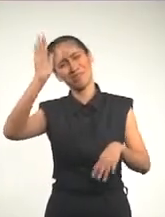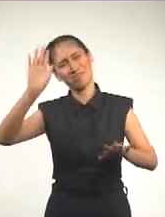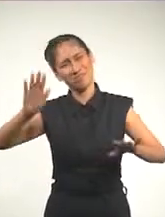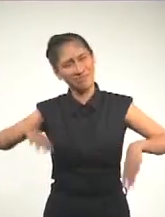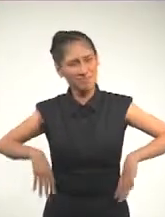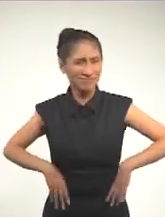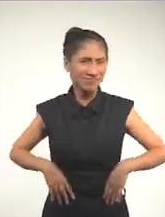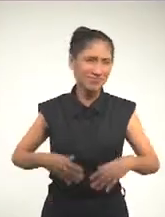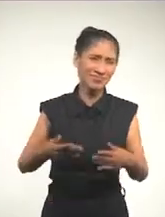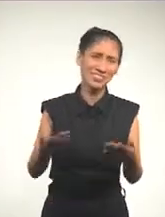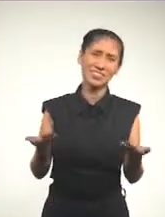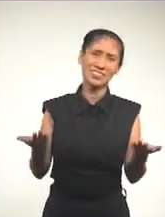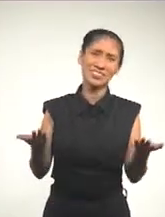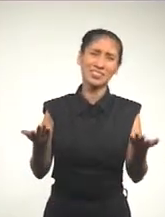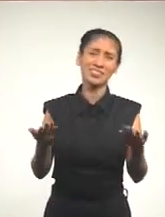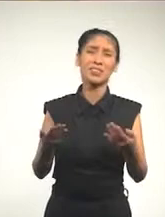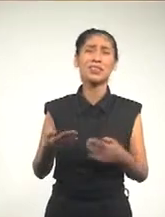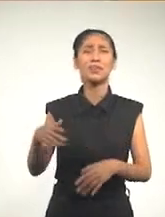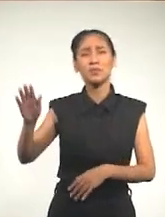¡Ay, no!